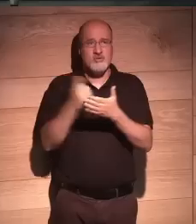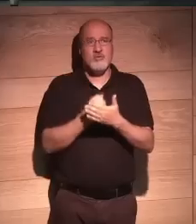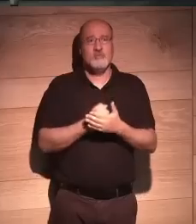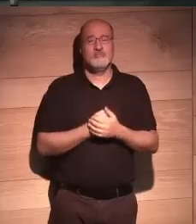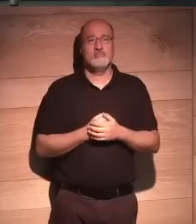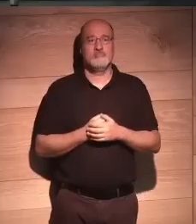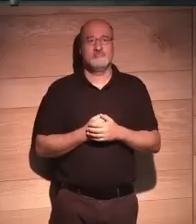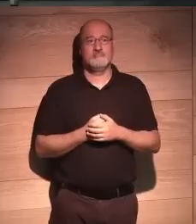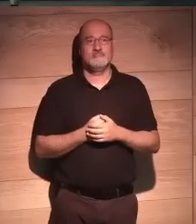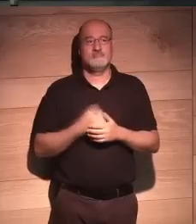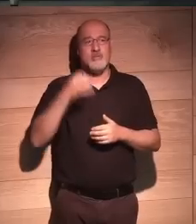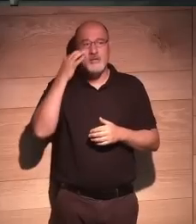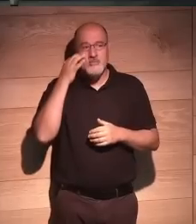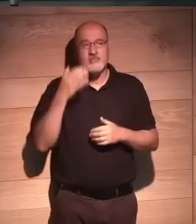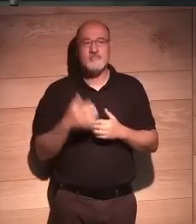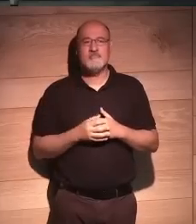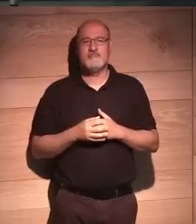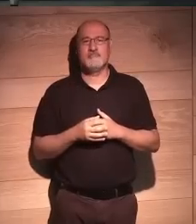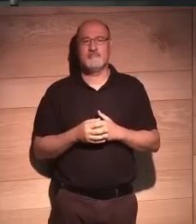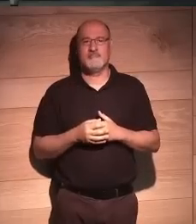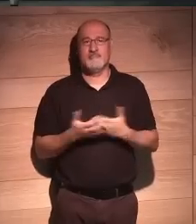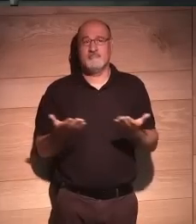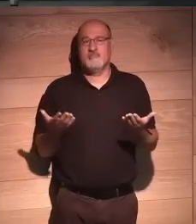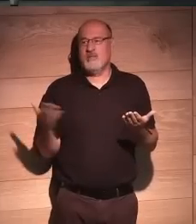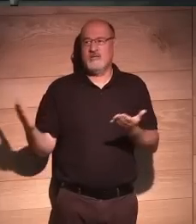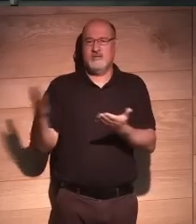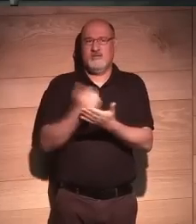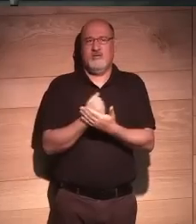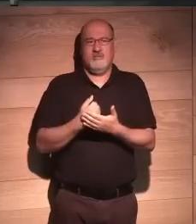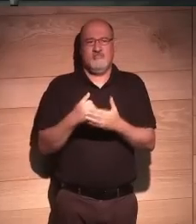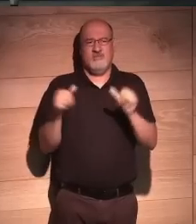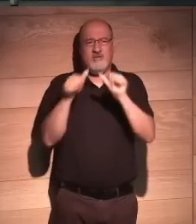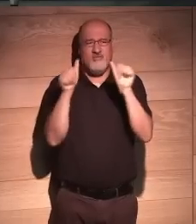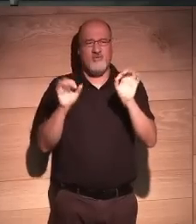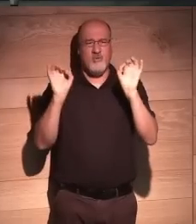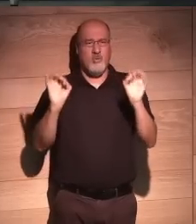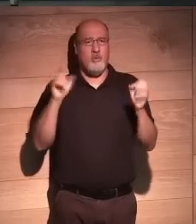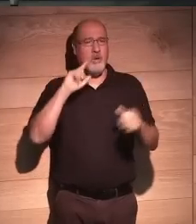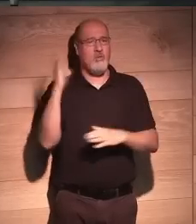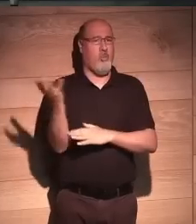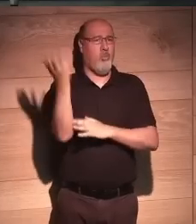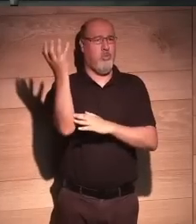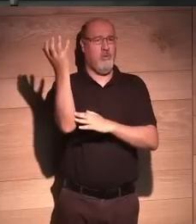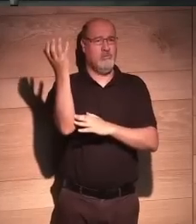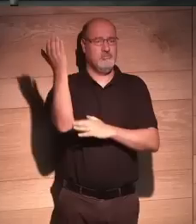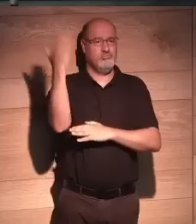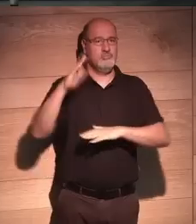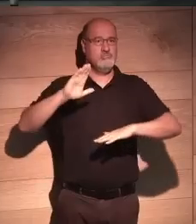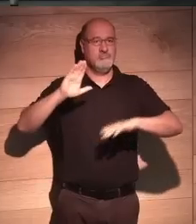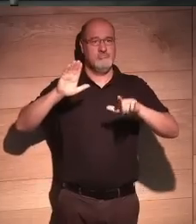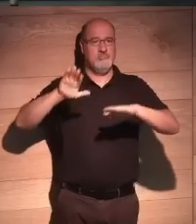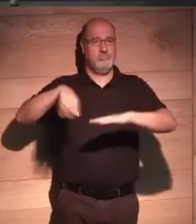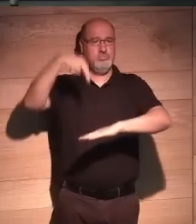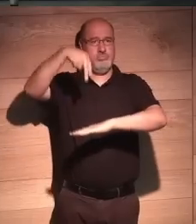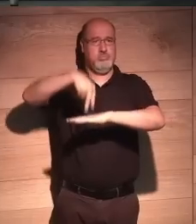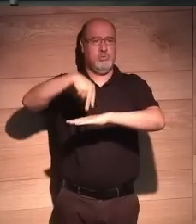pareció verdaderamente pues, que había que quitarle esa especie de altar, ¿no? Que era el telediario,